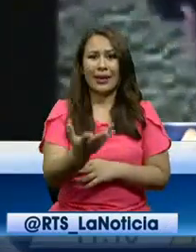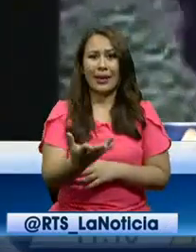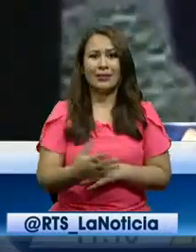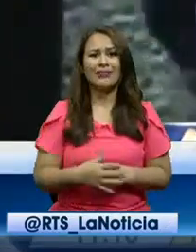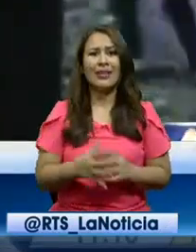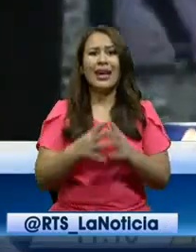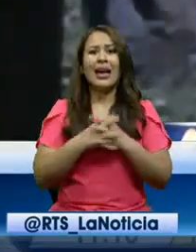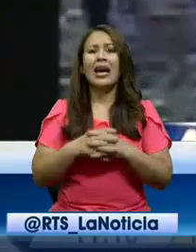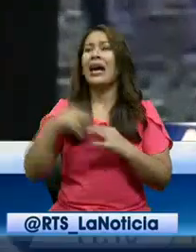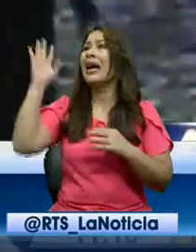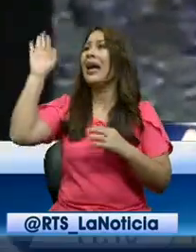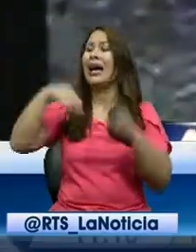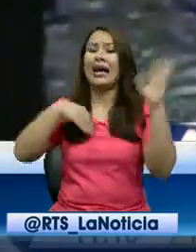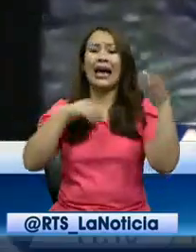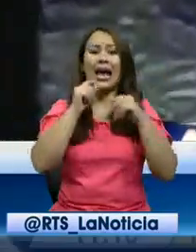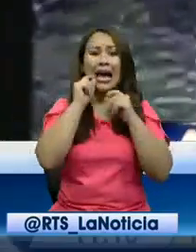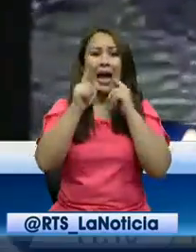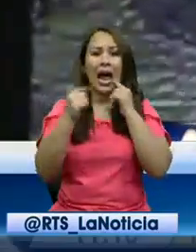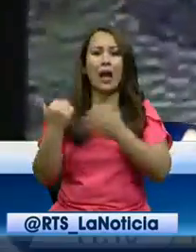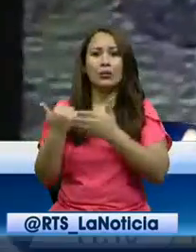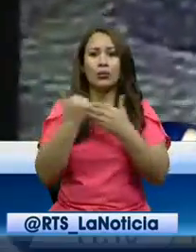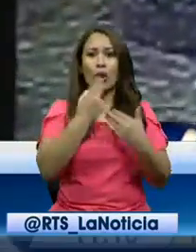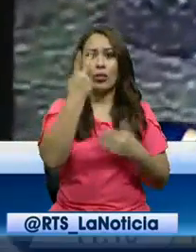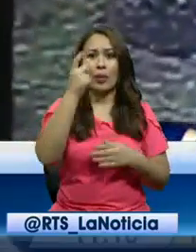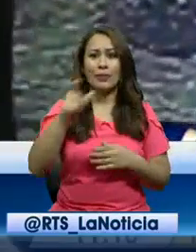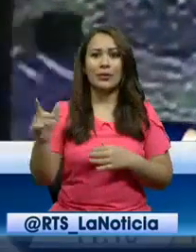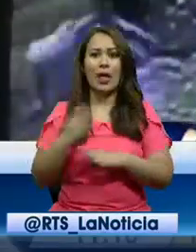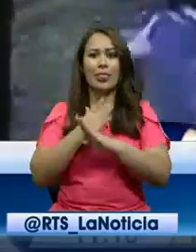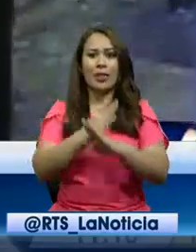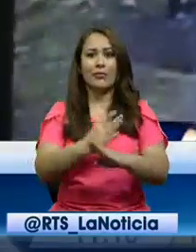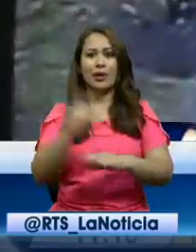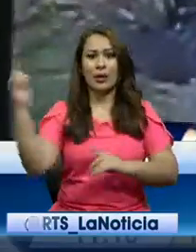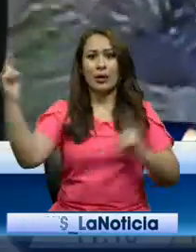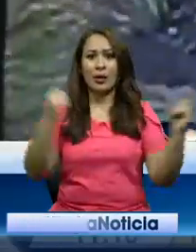Clama por ayuda y dos personas aparecen a defenderla.